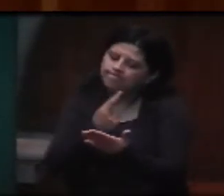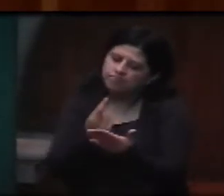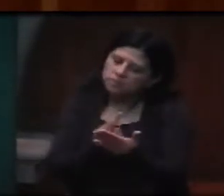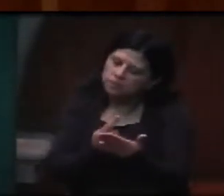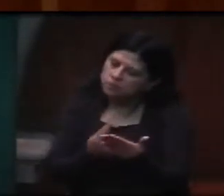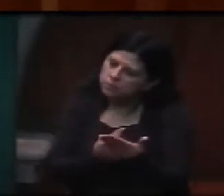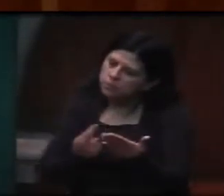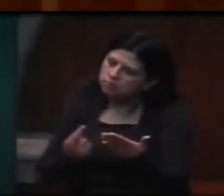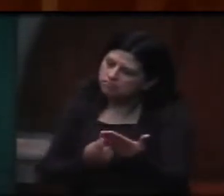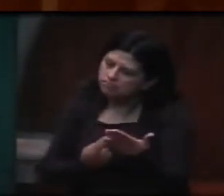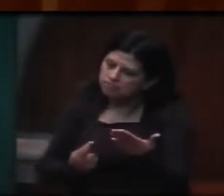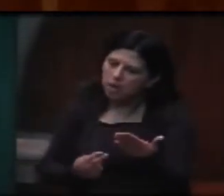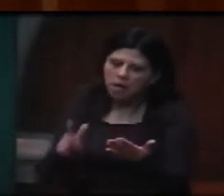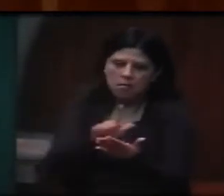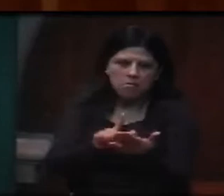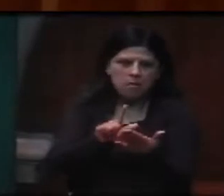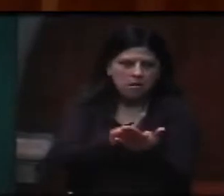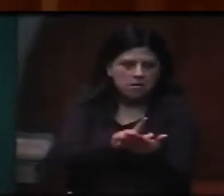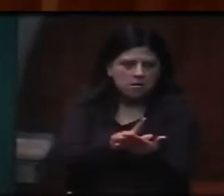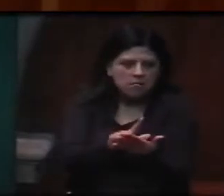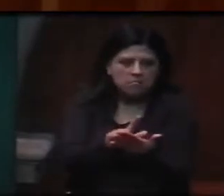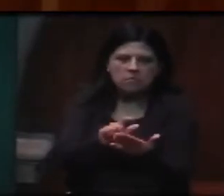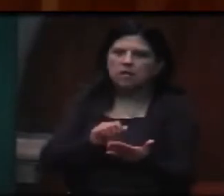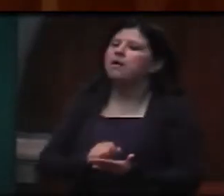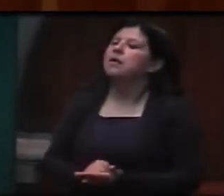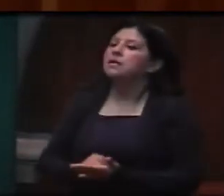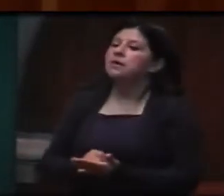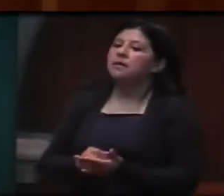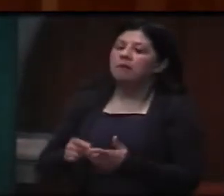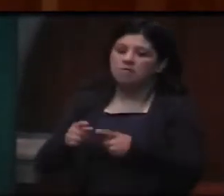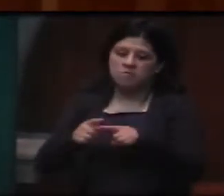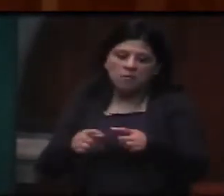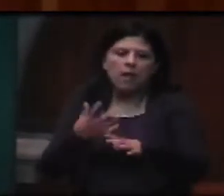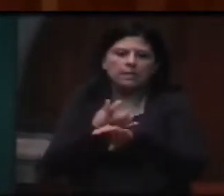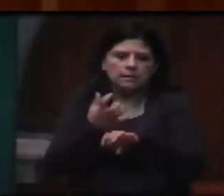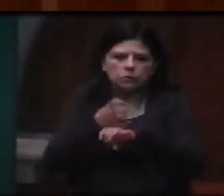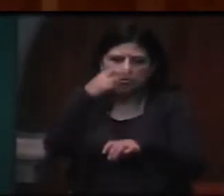normativo que rige la vida pública de nuestro querido Estado.